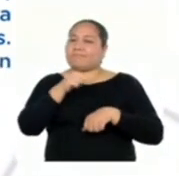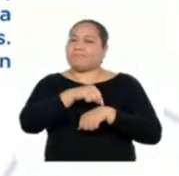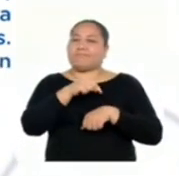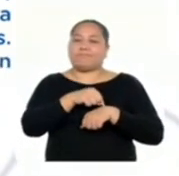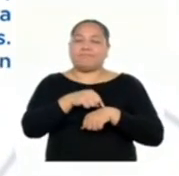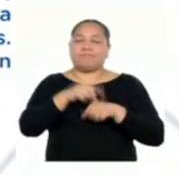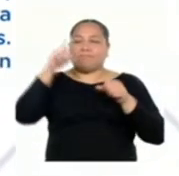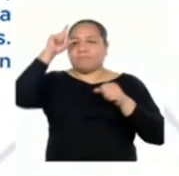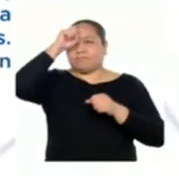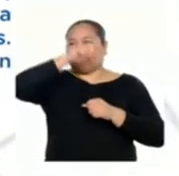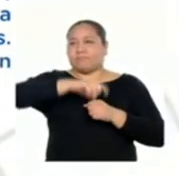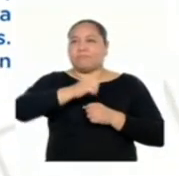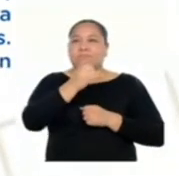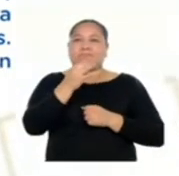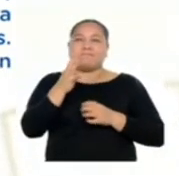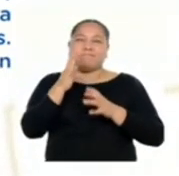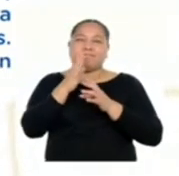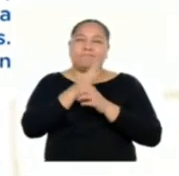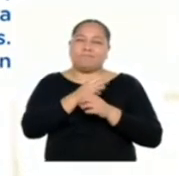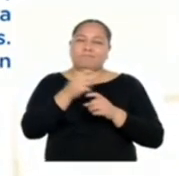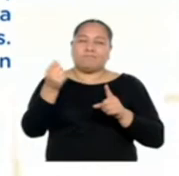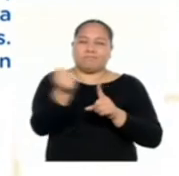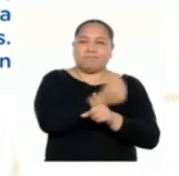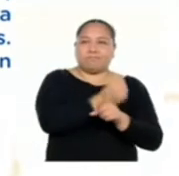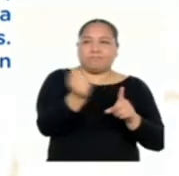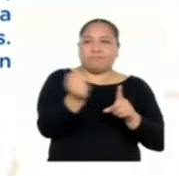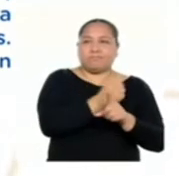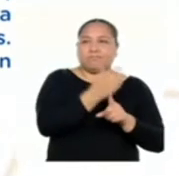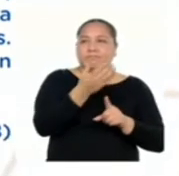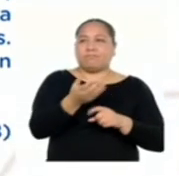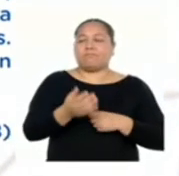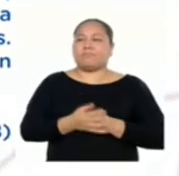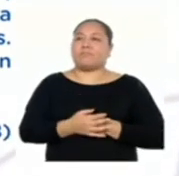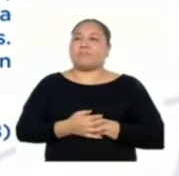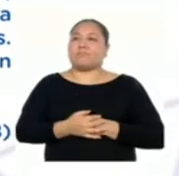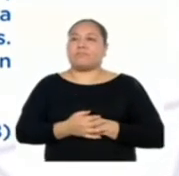y en algunos casos sufrían maltrato.